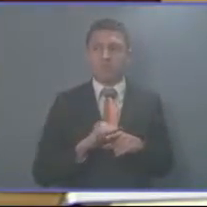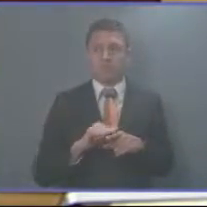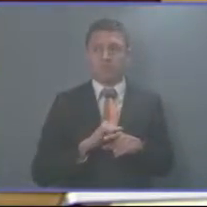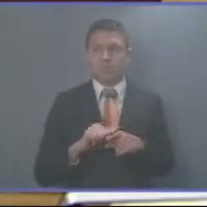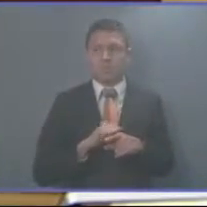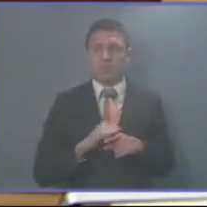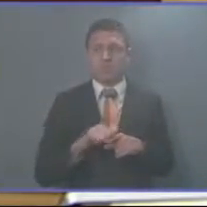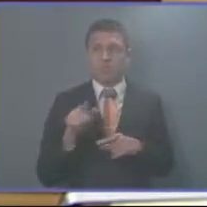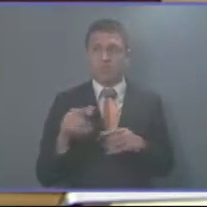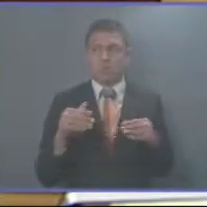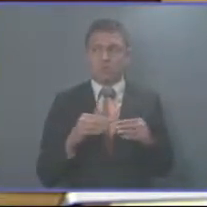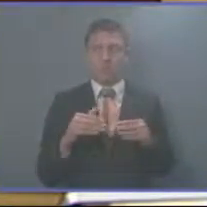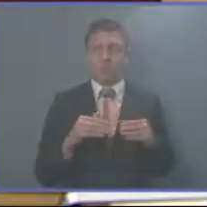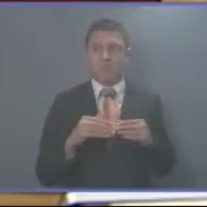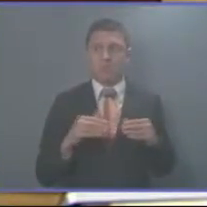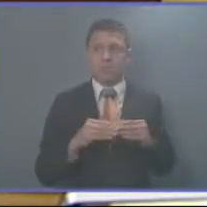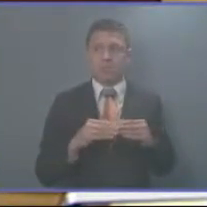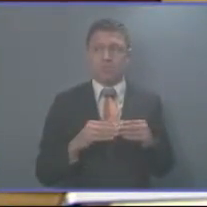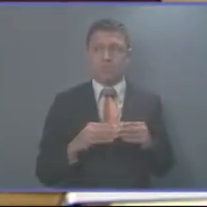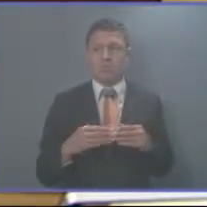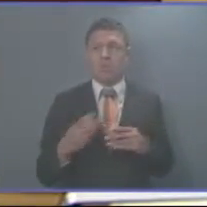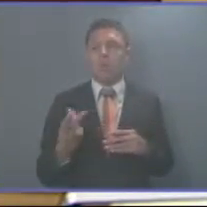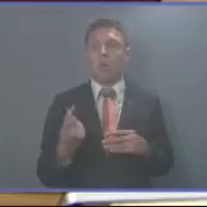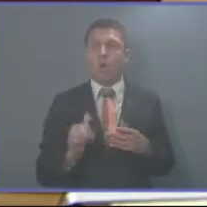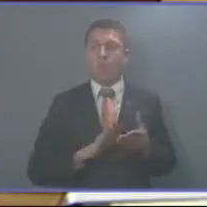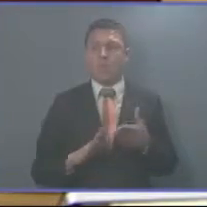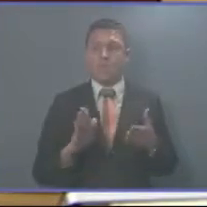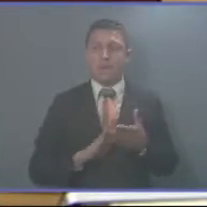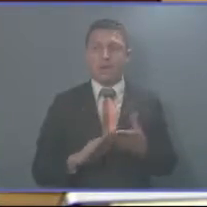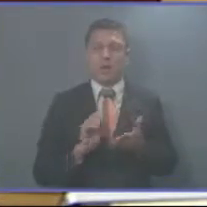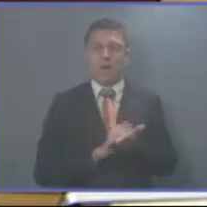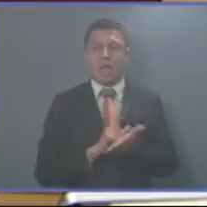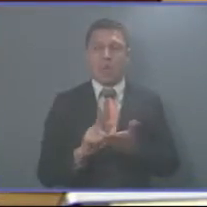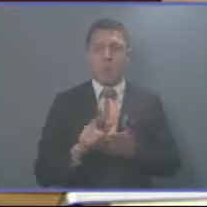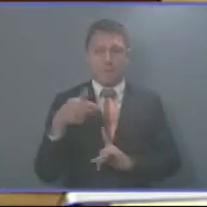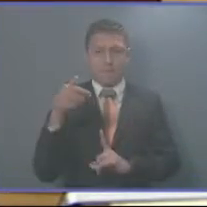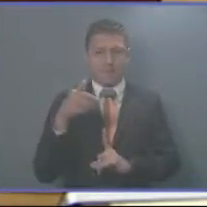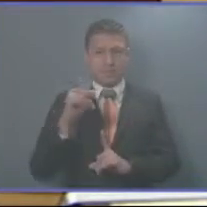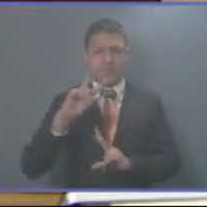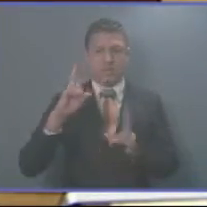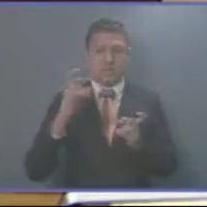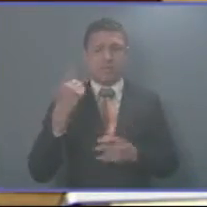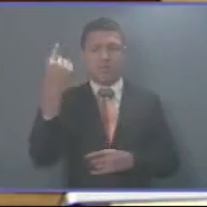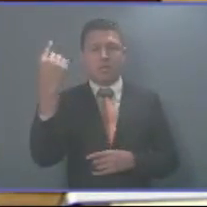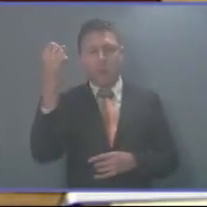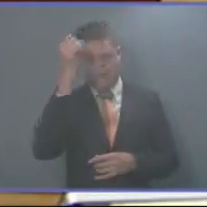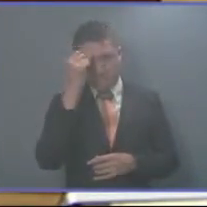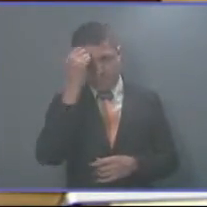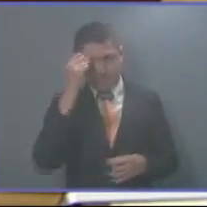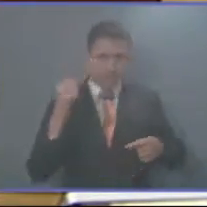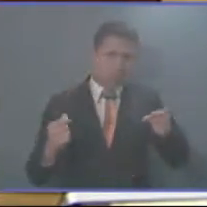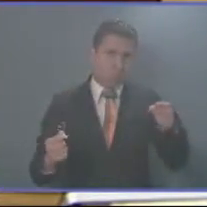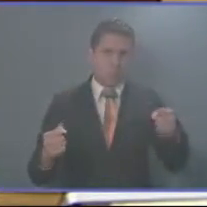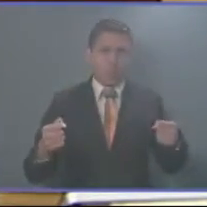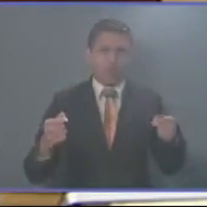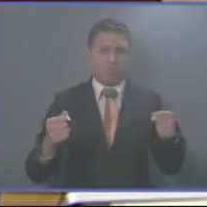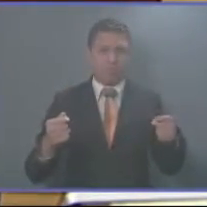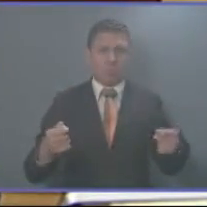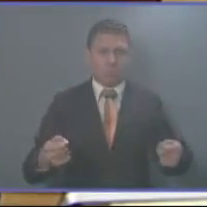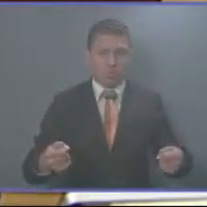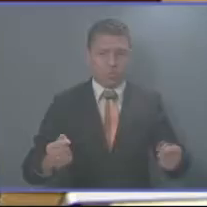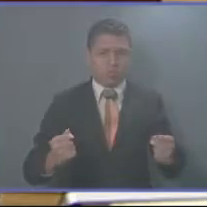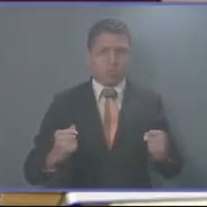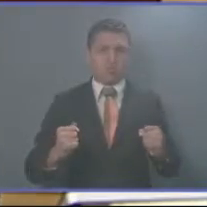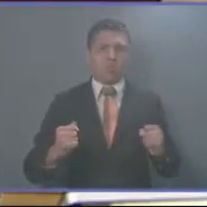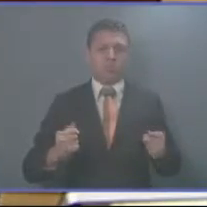aéreos. Hay también incremento en escuelas que están para el tema del pilotaje. Hay también incrementos en la